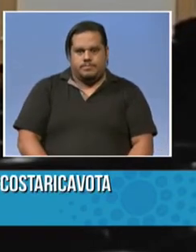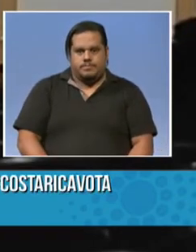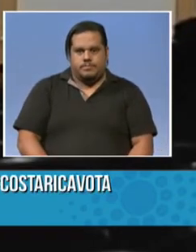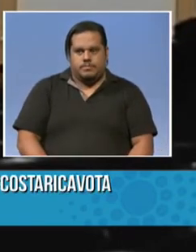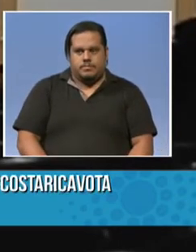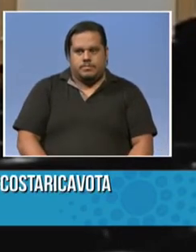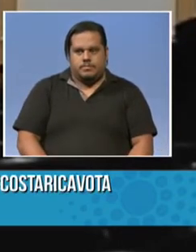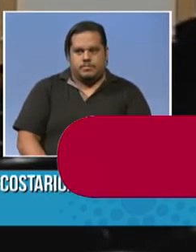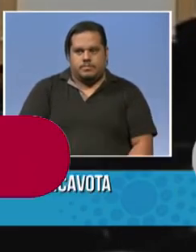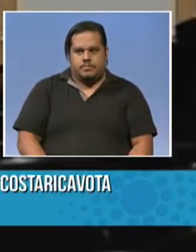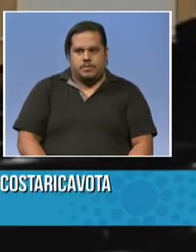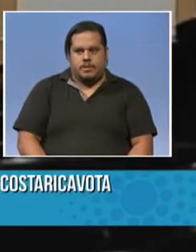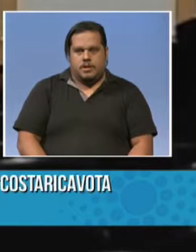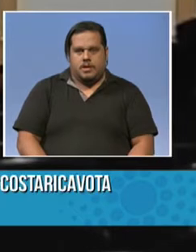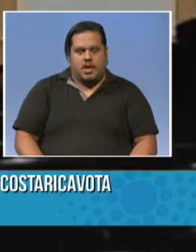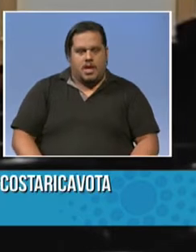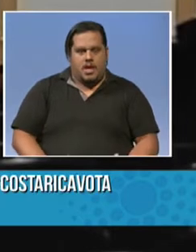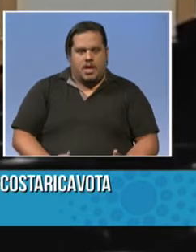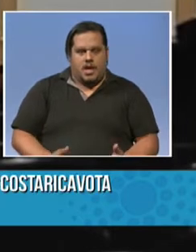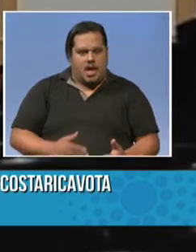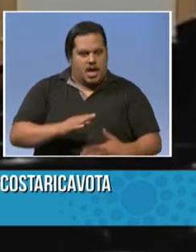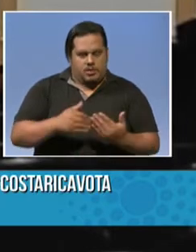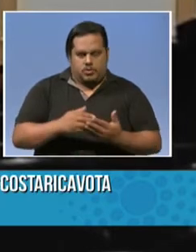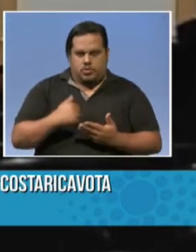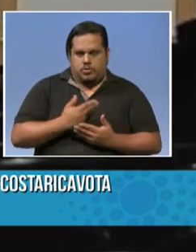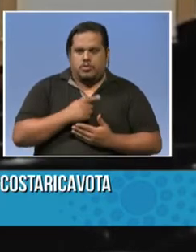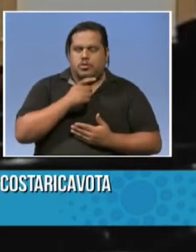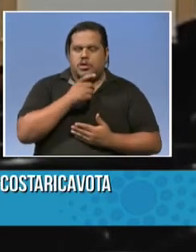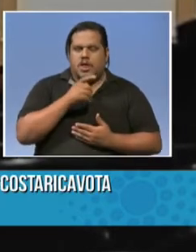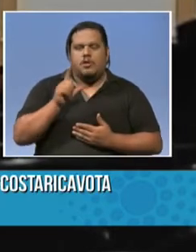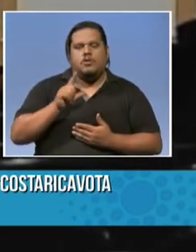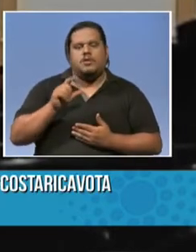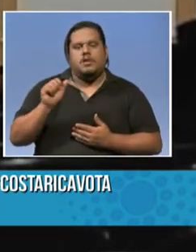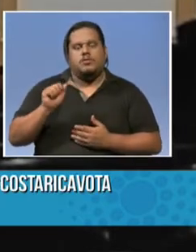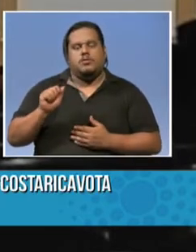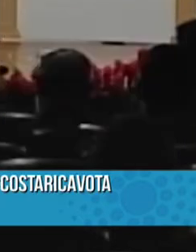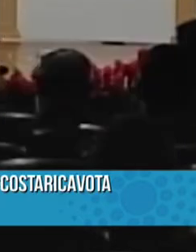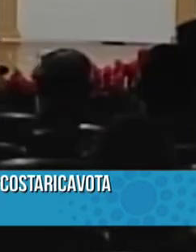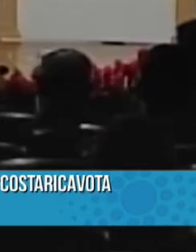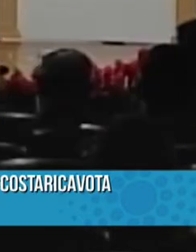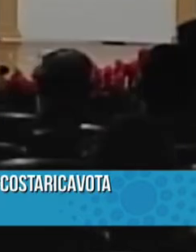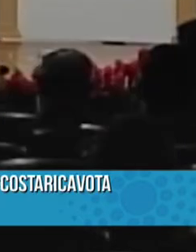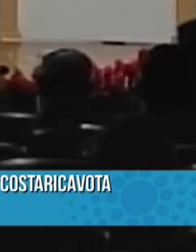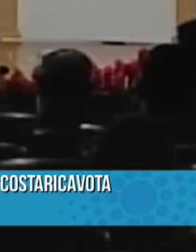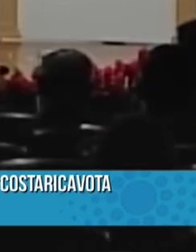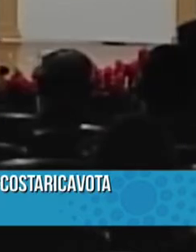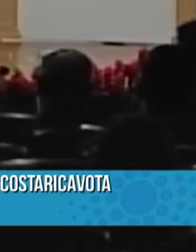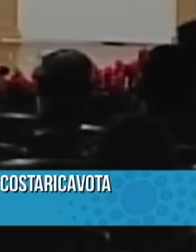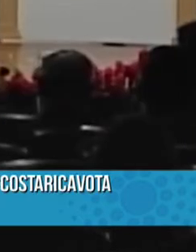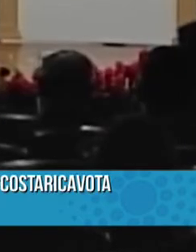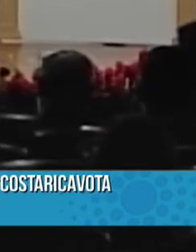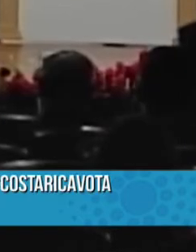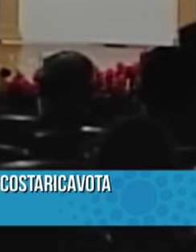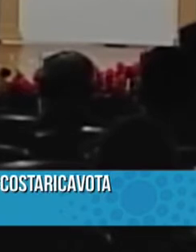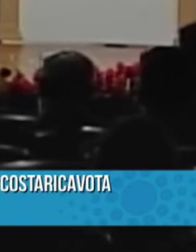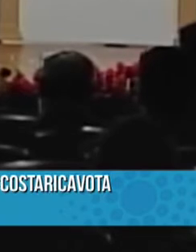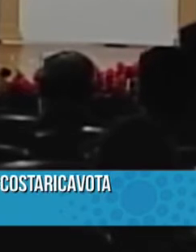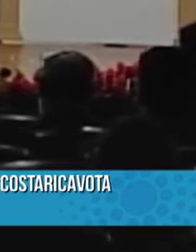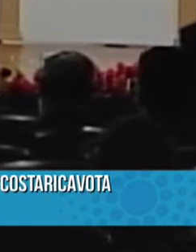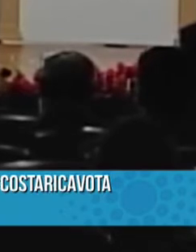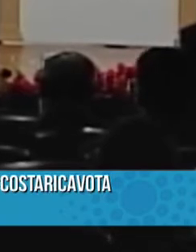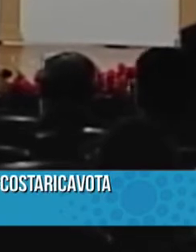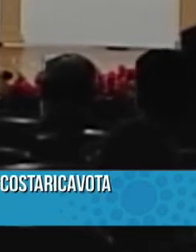Se dirige a todos nosotros el señor Luis Antonio Sobrado González, presidente del Tribunal Supremo